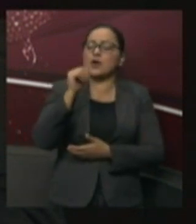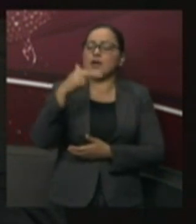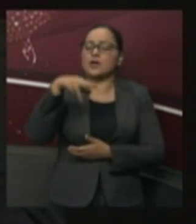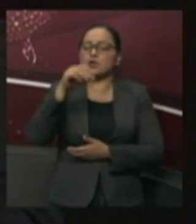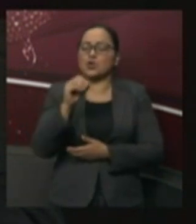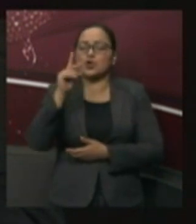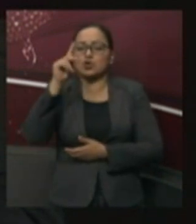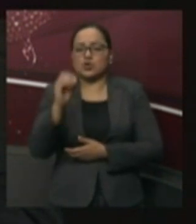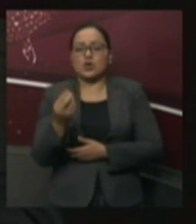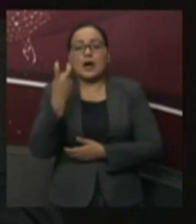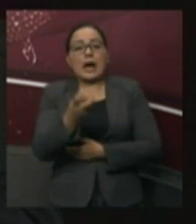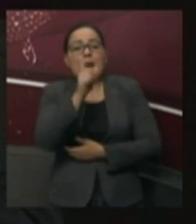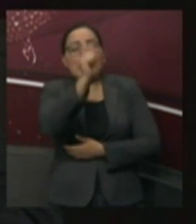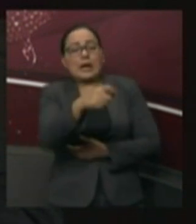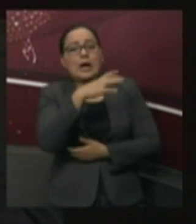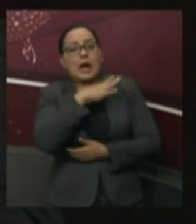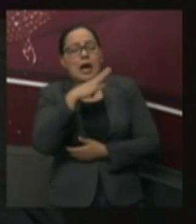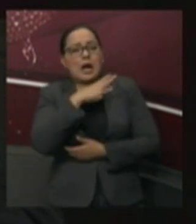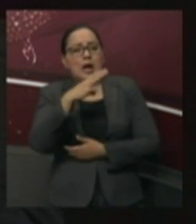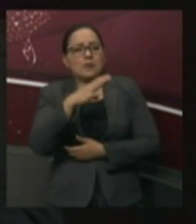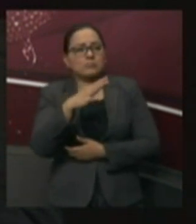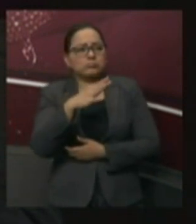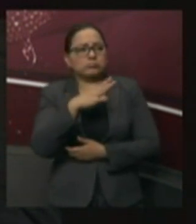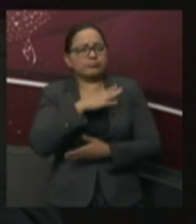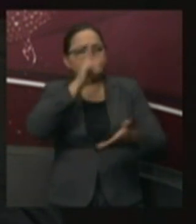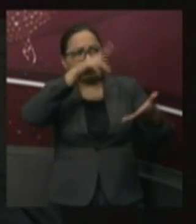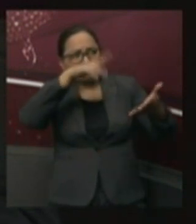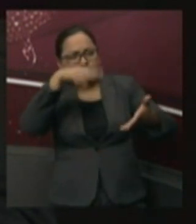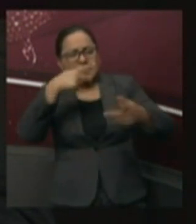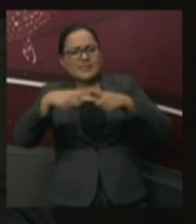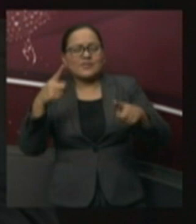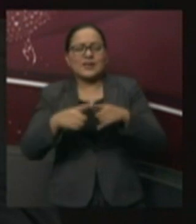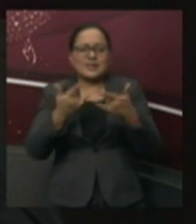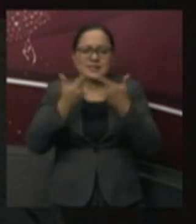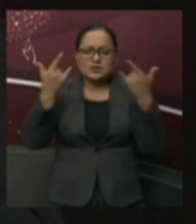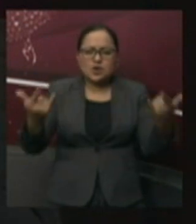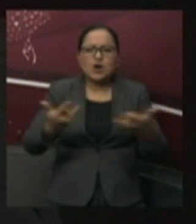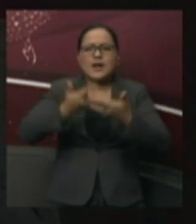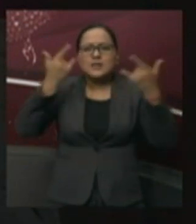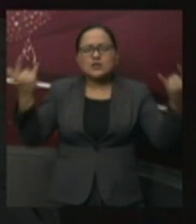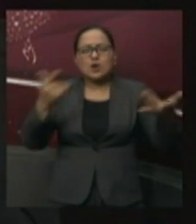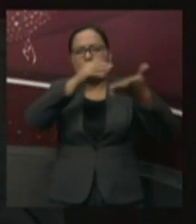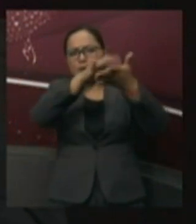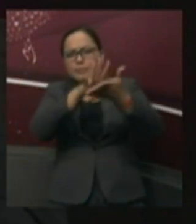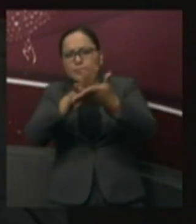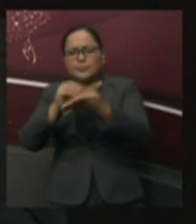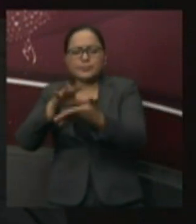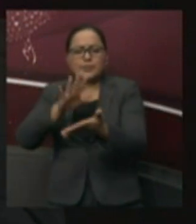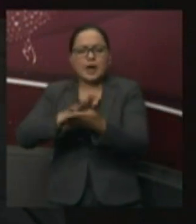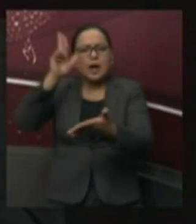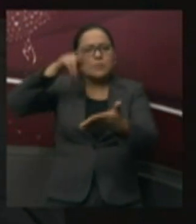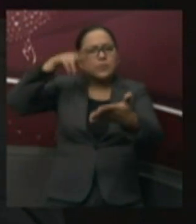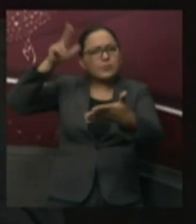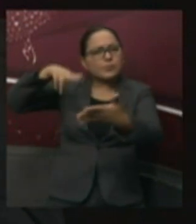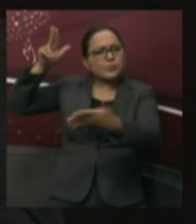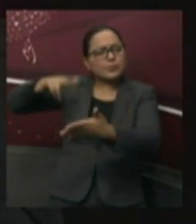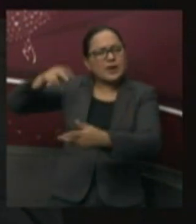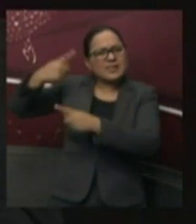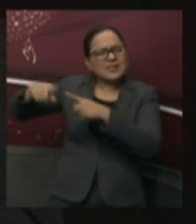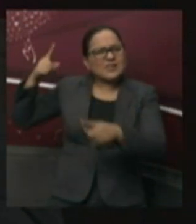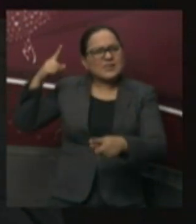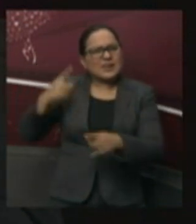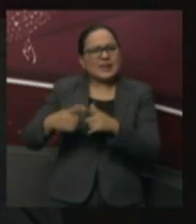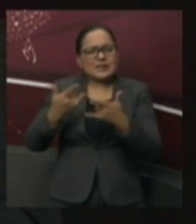que representaba pues episodios de la Odisea, episodios de la Ilíada, episodios de ciertas tragedias griegas, etcétera.